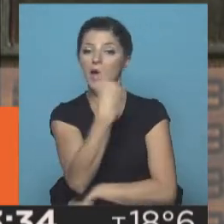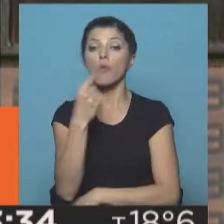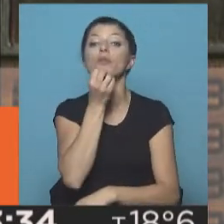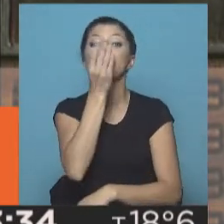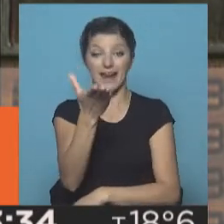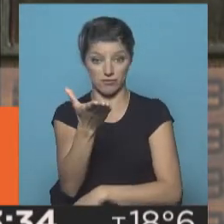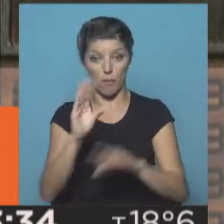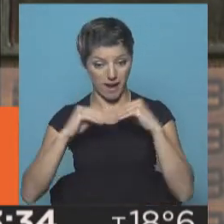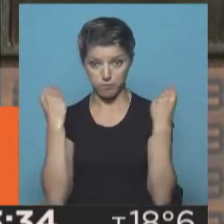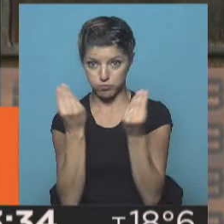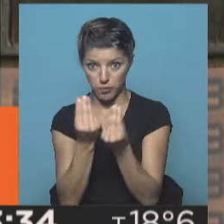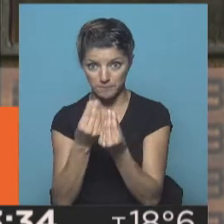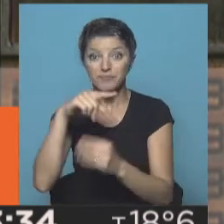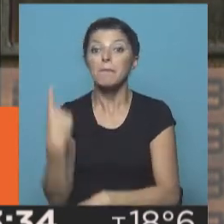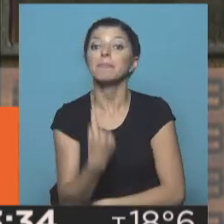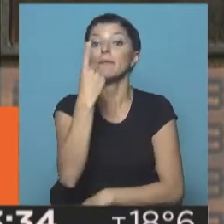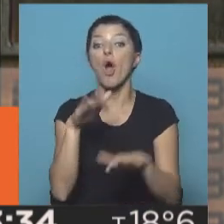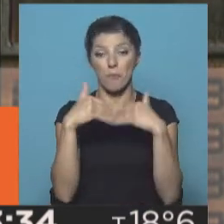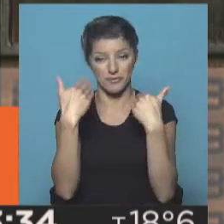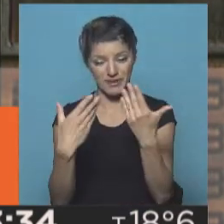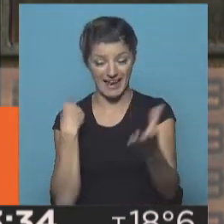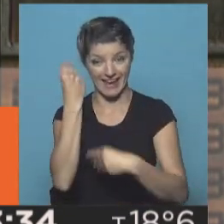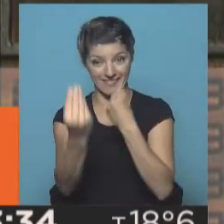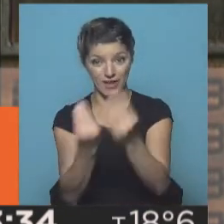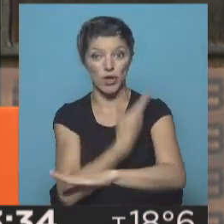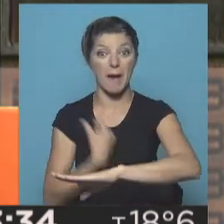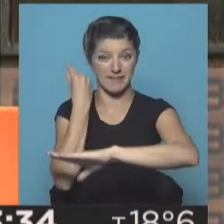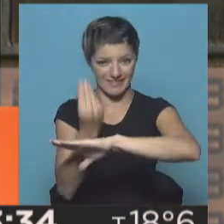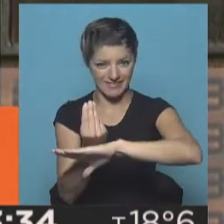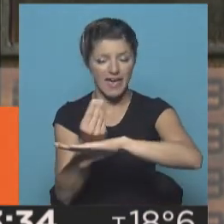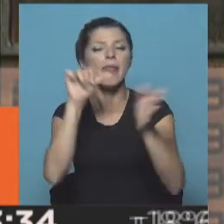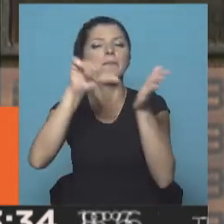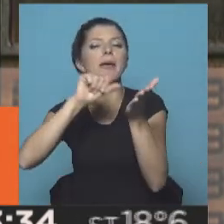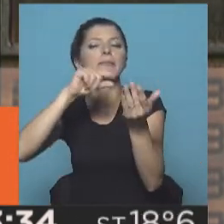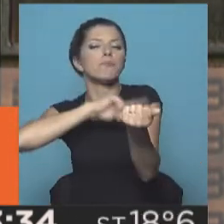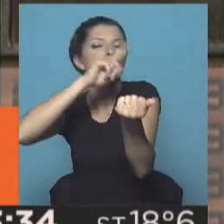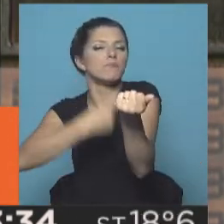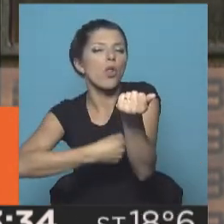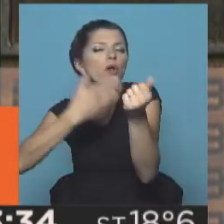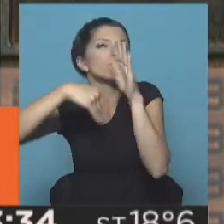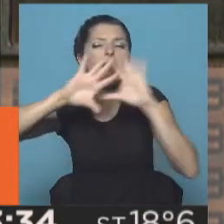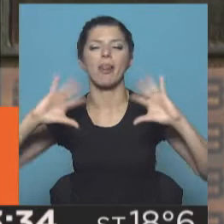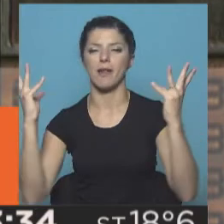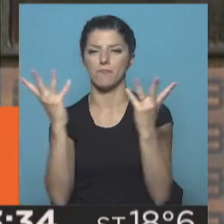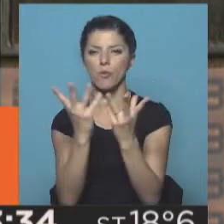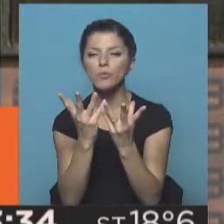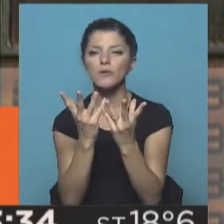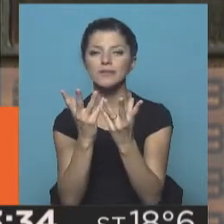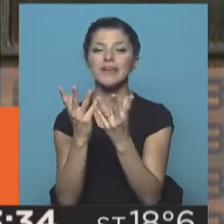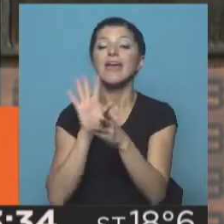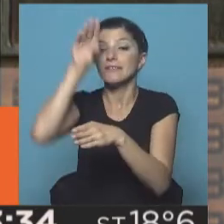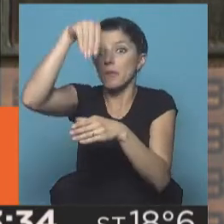la primera oportunidad en que los candidatos a la presidencia del país más poderoso del mundo se sometían al lenguaje y los códigos de la